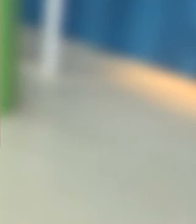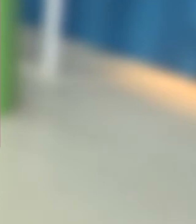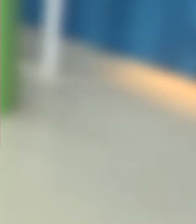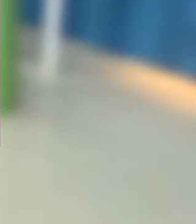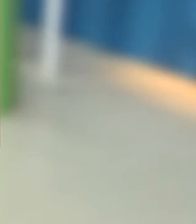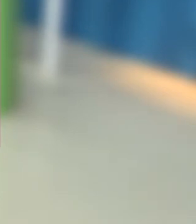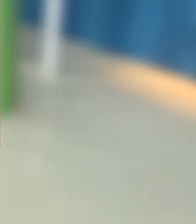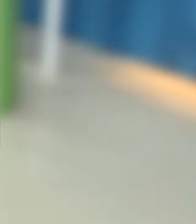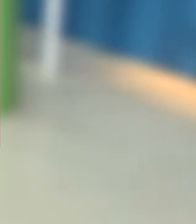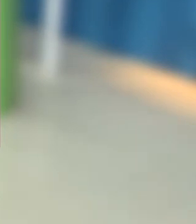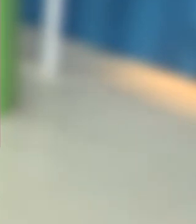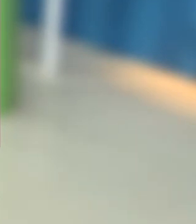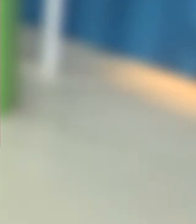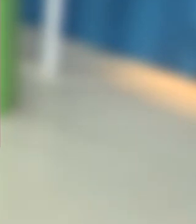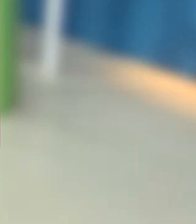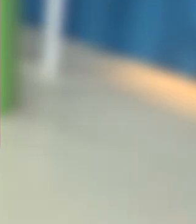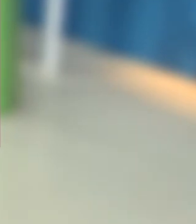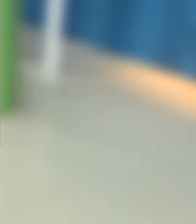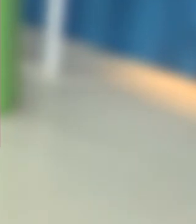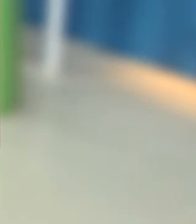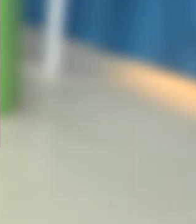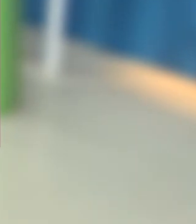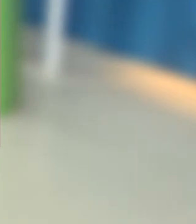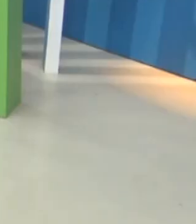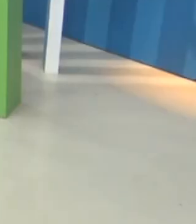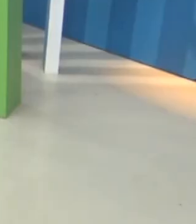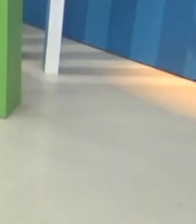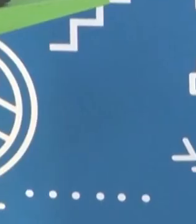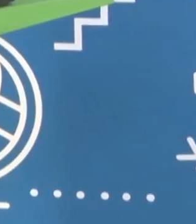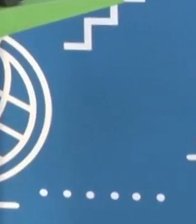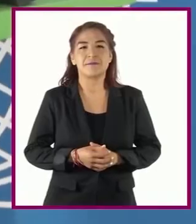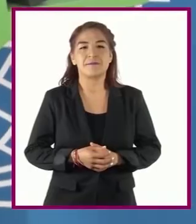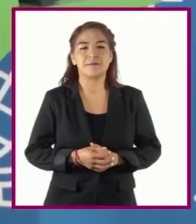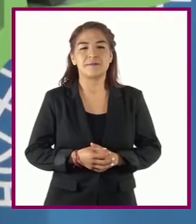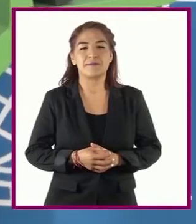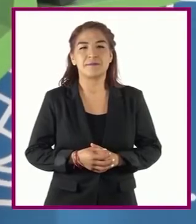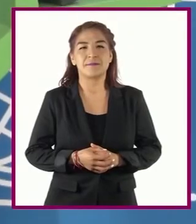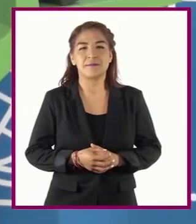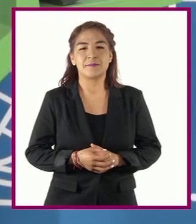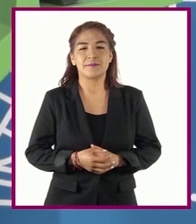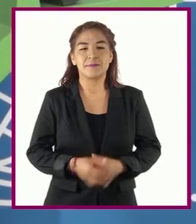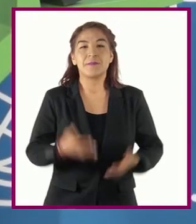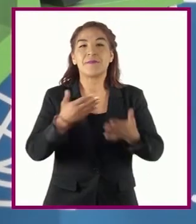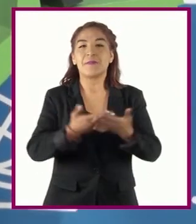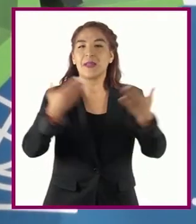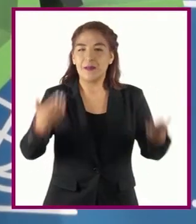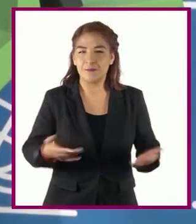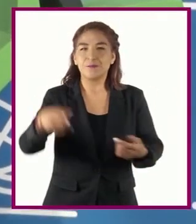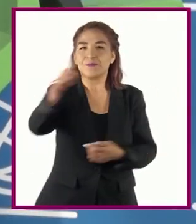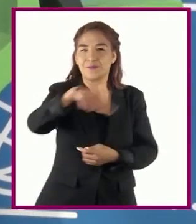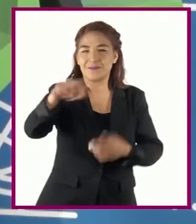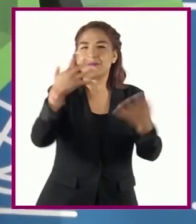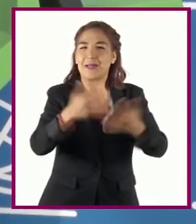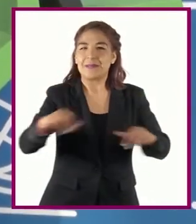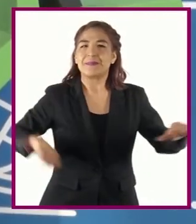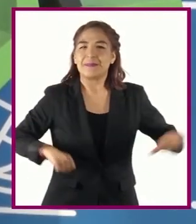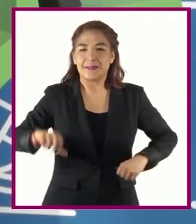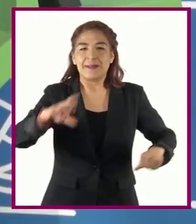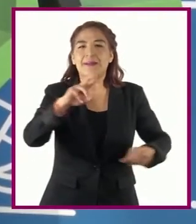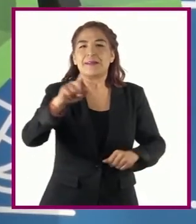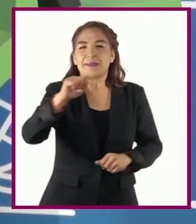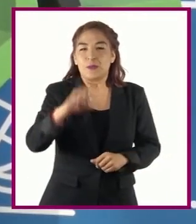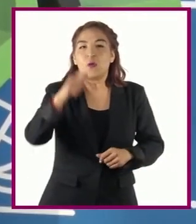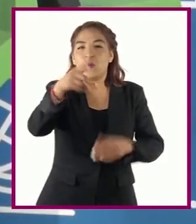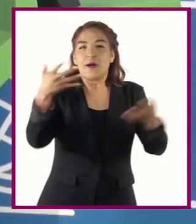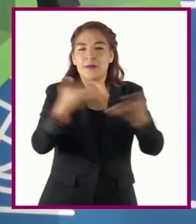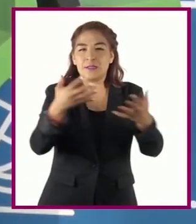gobierno comunista del continente, aún fuerte aliado. Ahora es momento de proponerles un reto. Elaboren